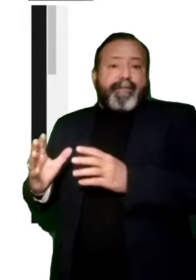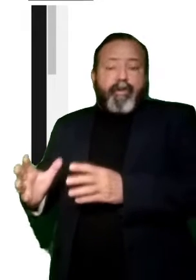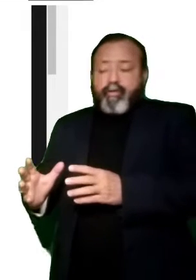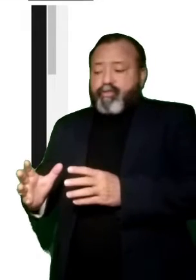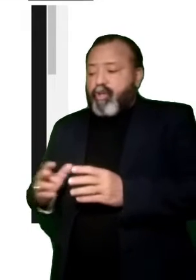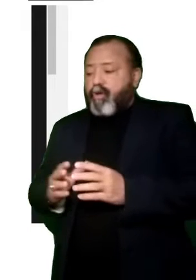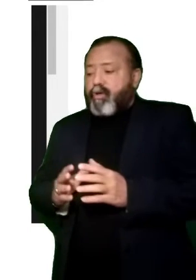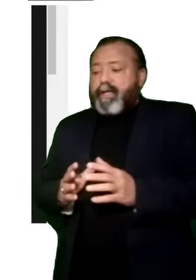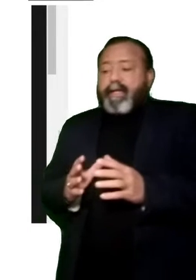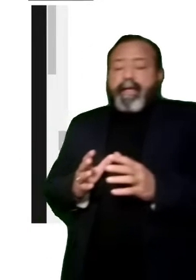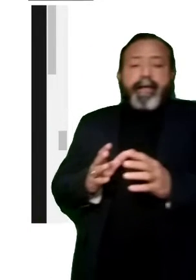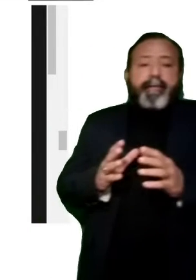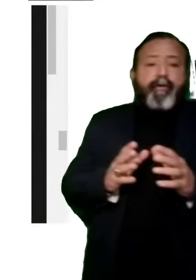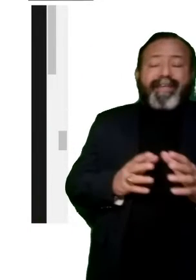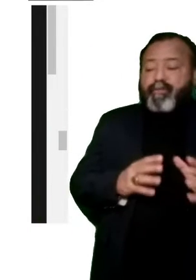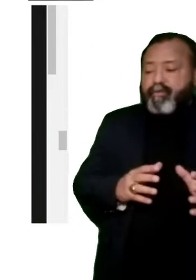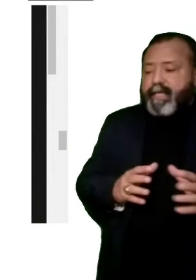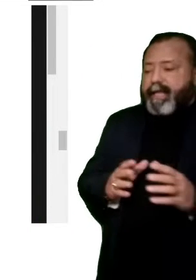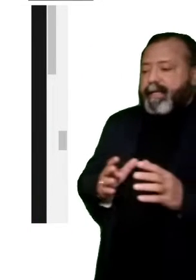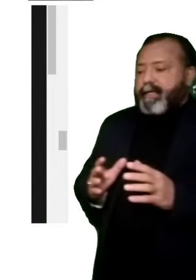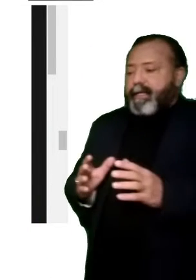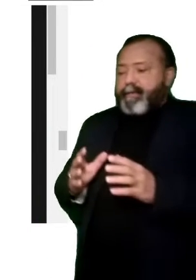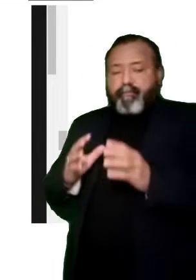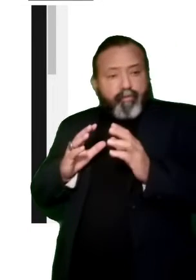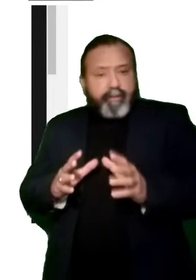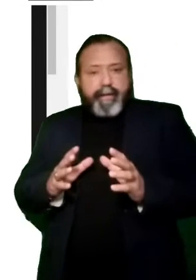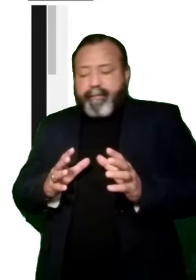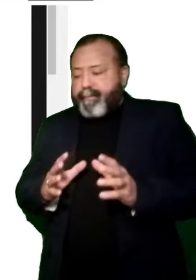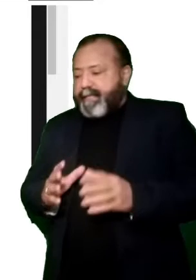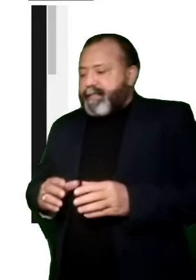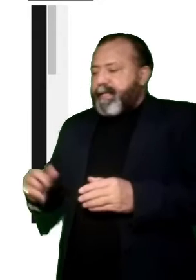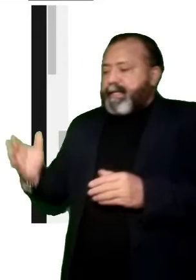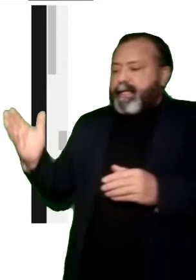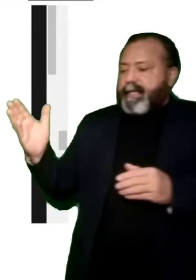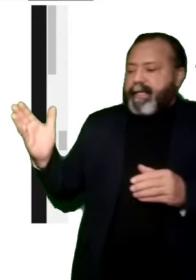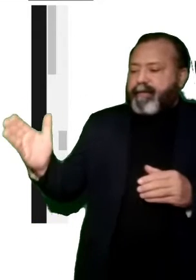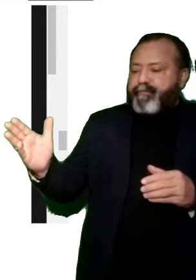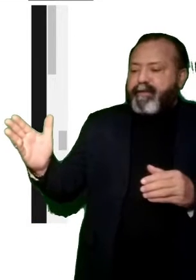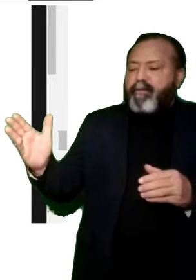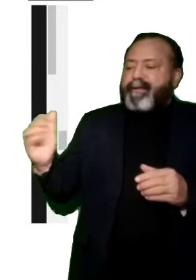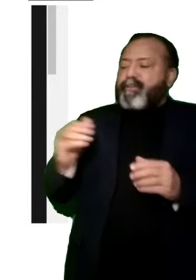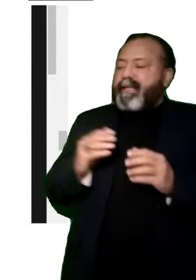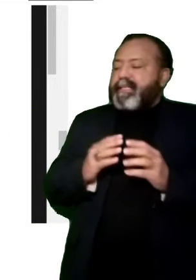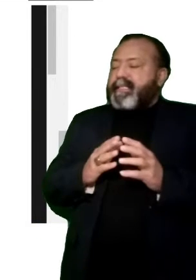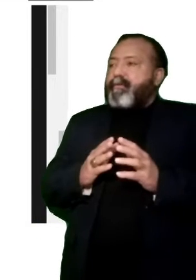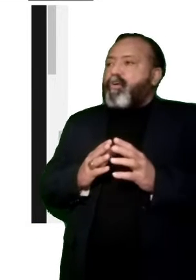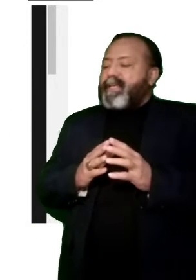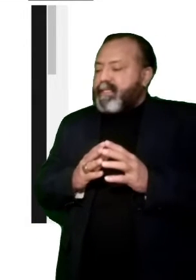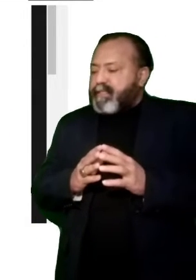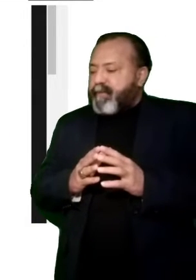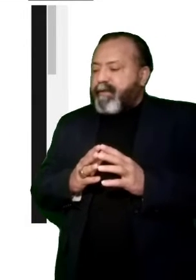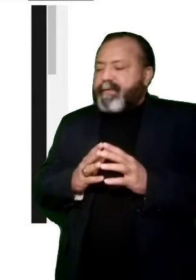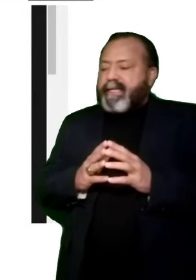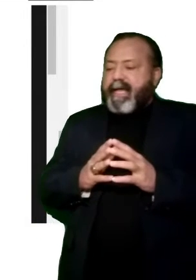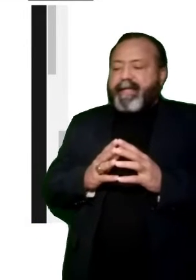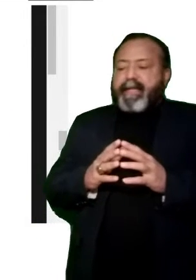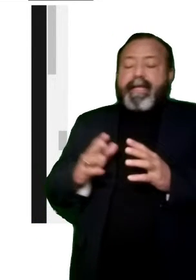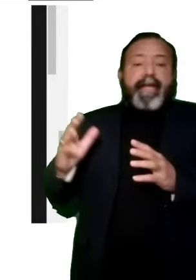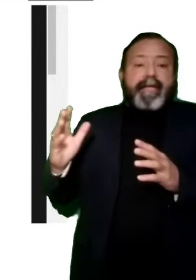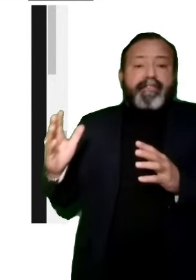Hola, en esta breve introducción voy a estudiar muy brevemente el fenómeno